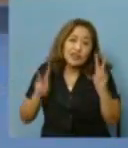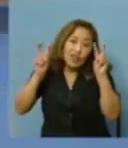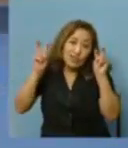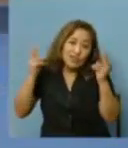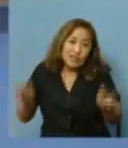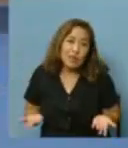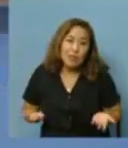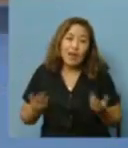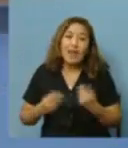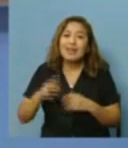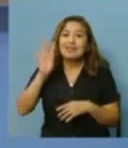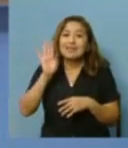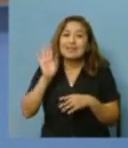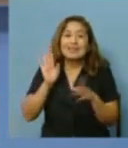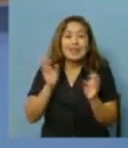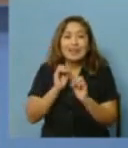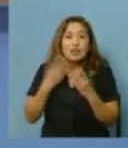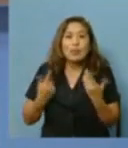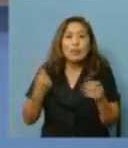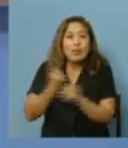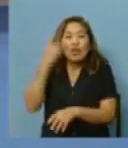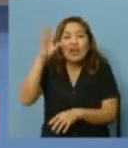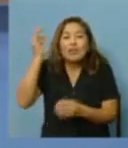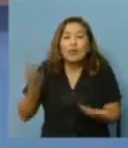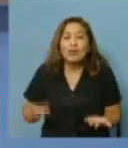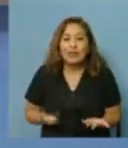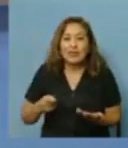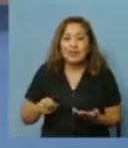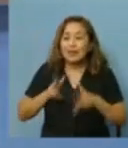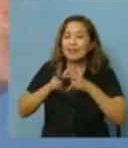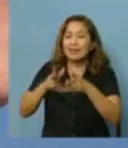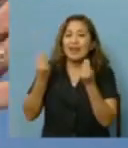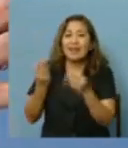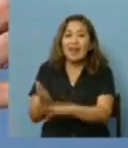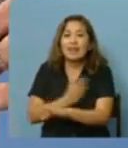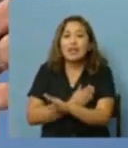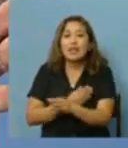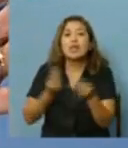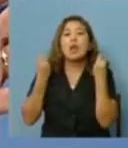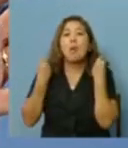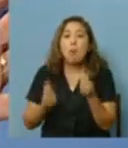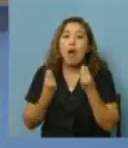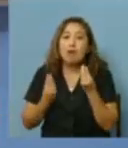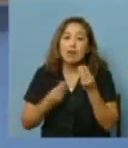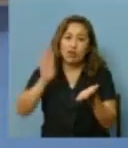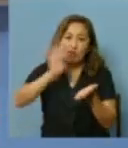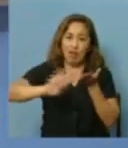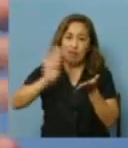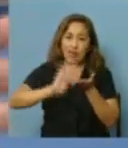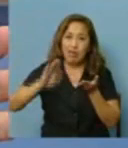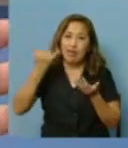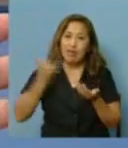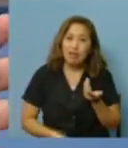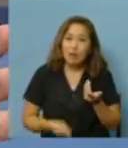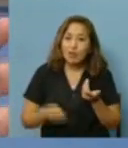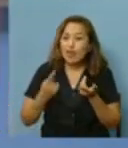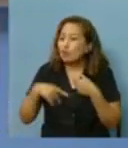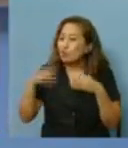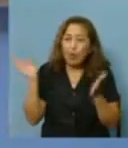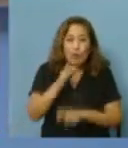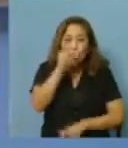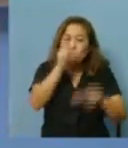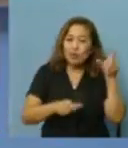de mucha seriedad porque lo primero que tenemos que ver esto que acabo de hacer qué pasa con los pasivos qué pasa con todas las deudas